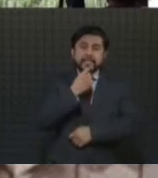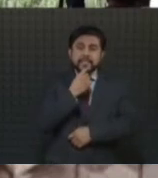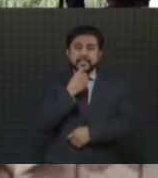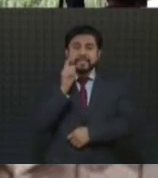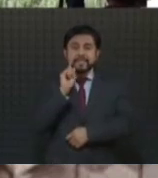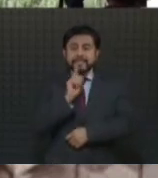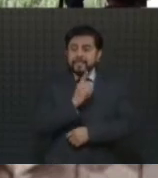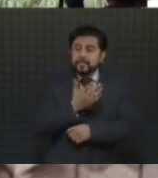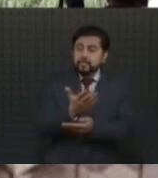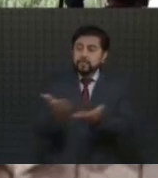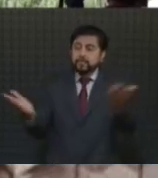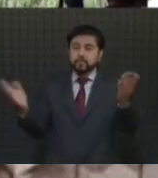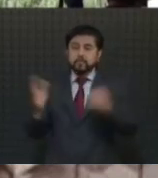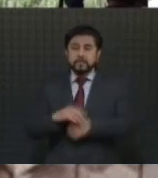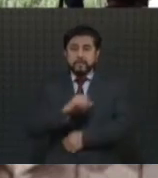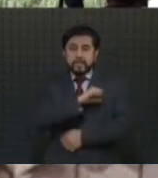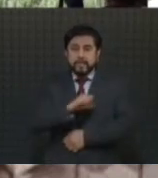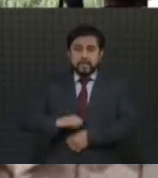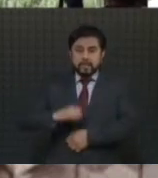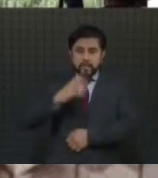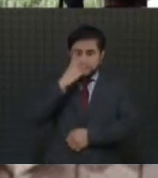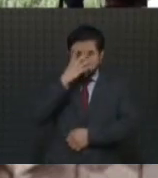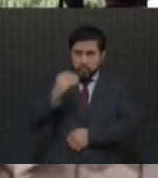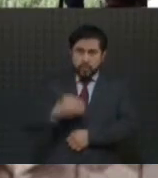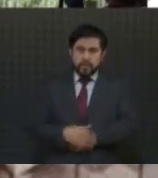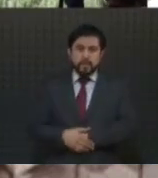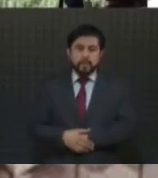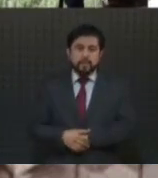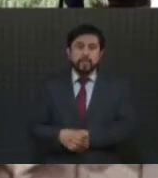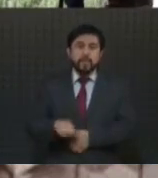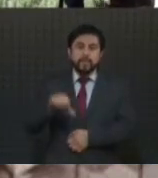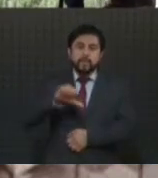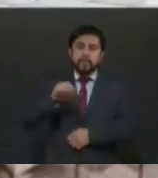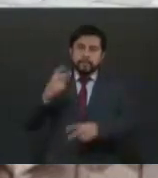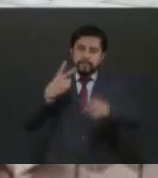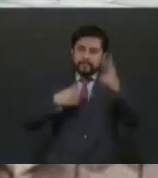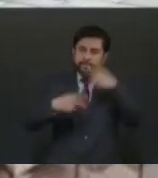la Alcaldía Coyoacán presentes en este acto.